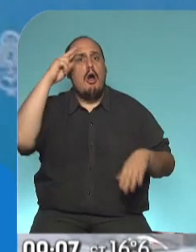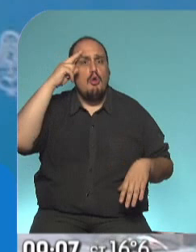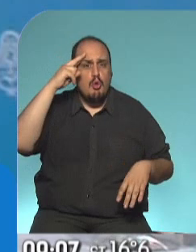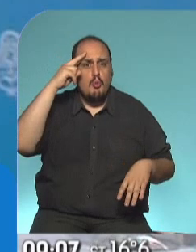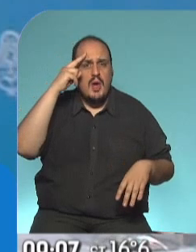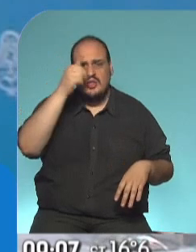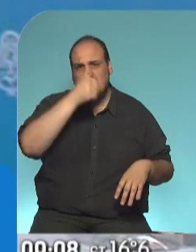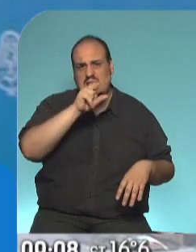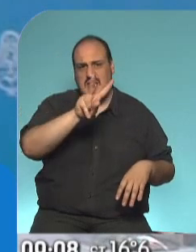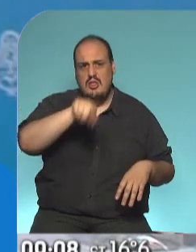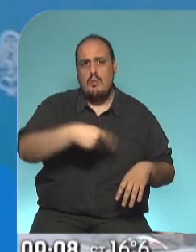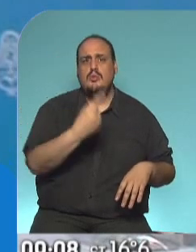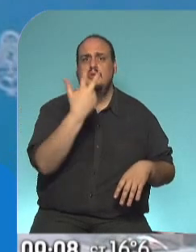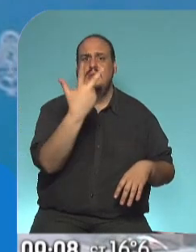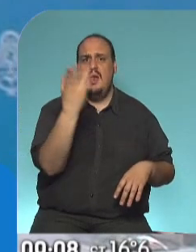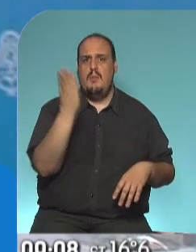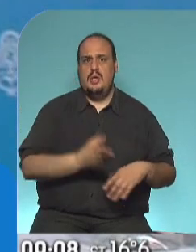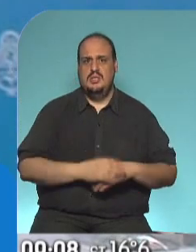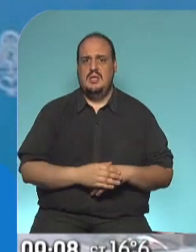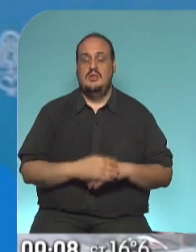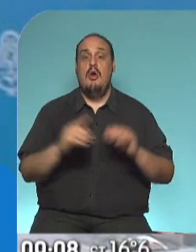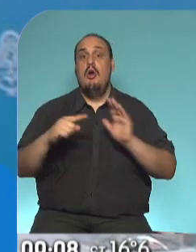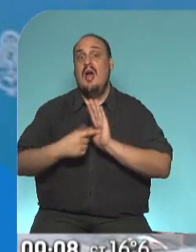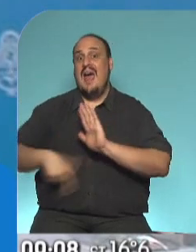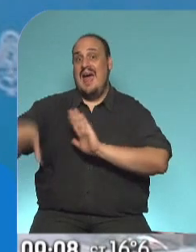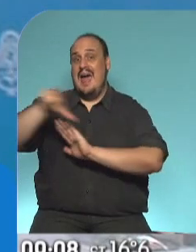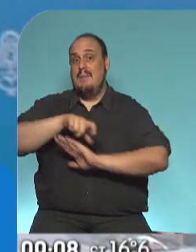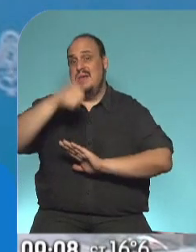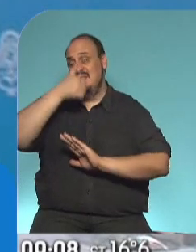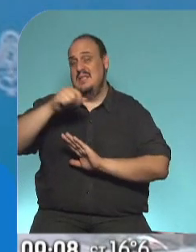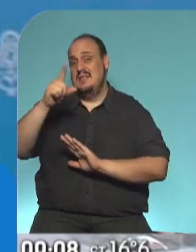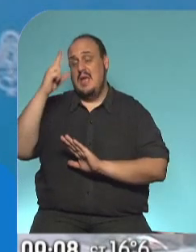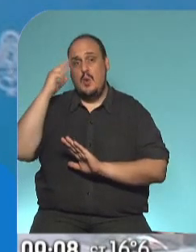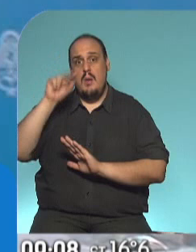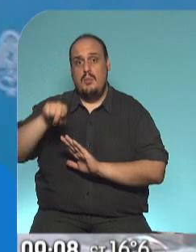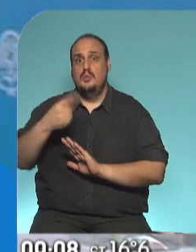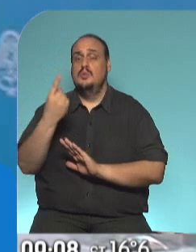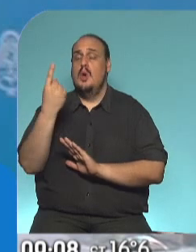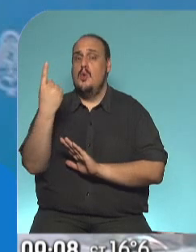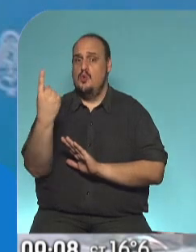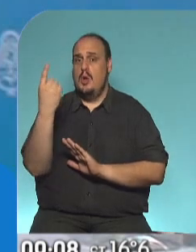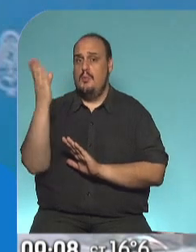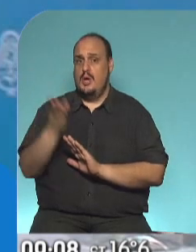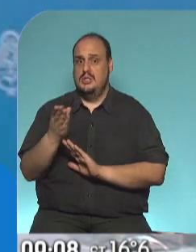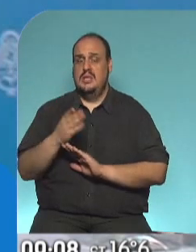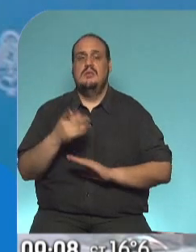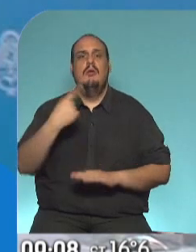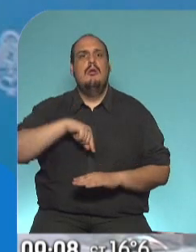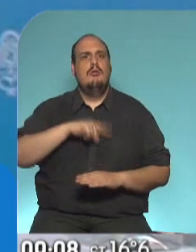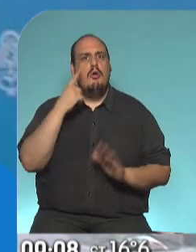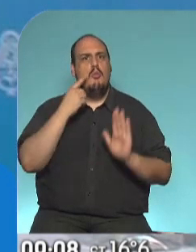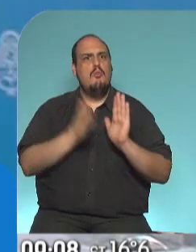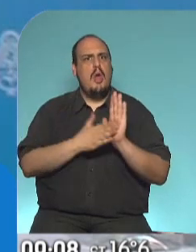de 62.3 por ciento en el amba 69.1 por ciento y estamos experimentando